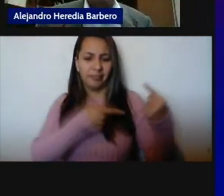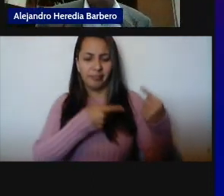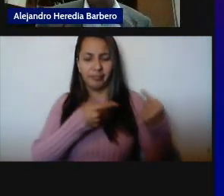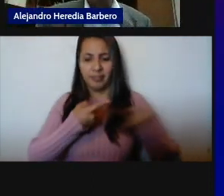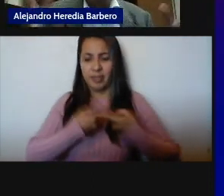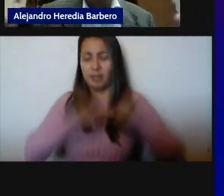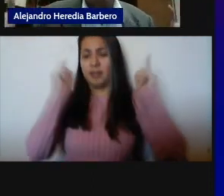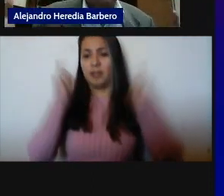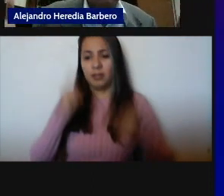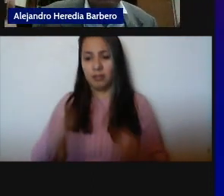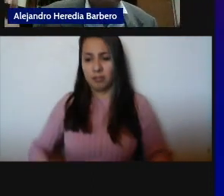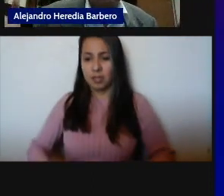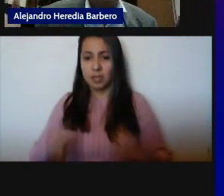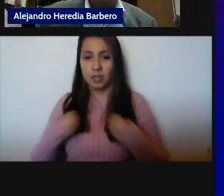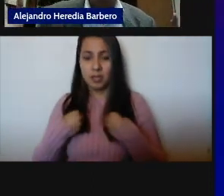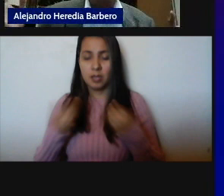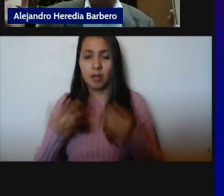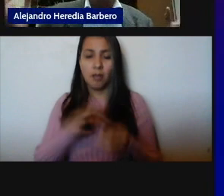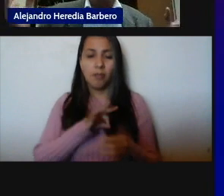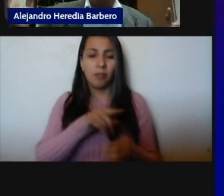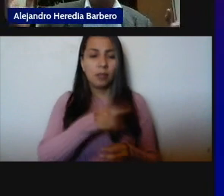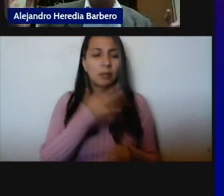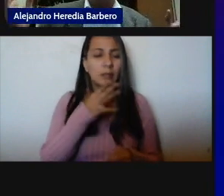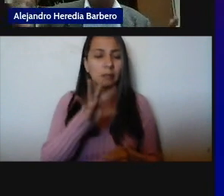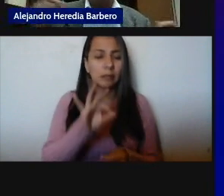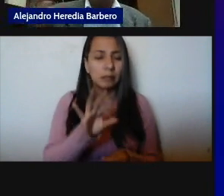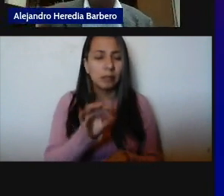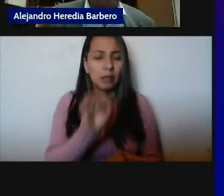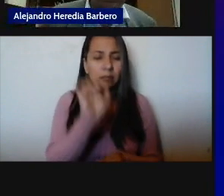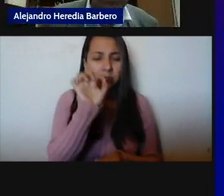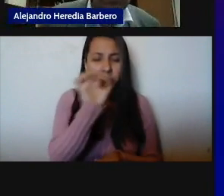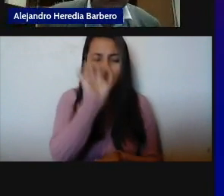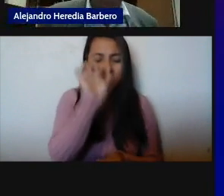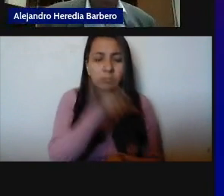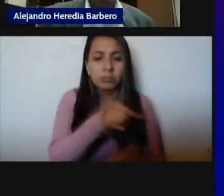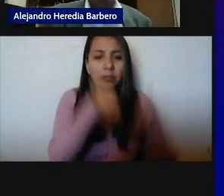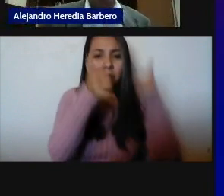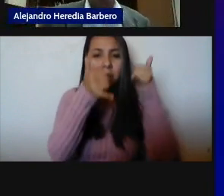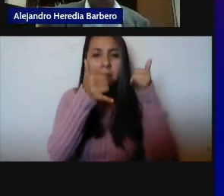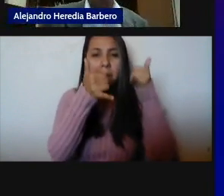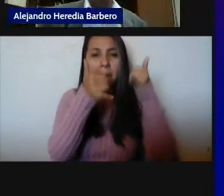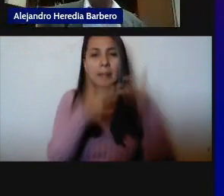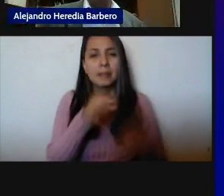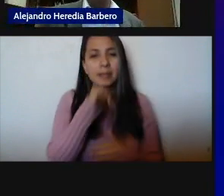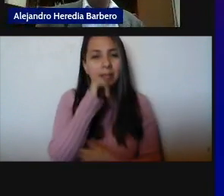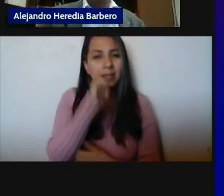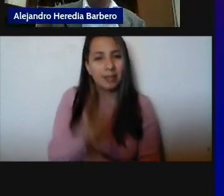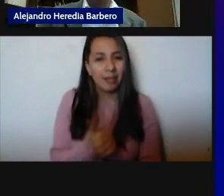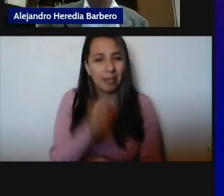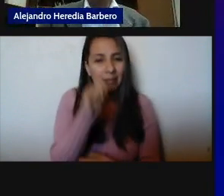con los sistemas vivos. Podemos hablar de moléculas de bajo peso molecular, inorgánicas,